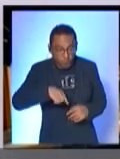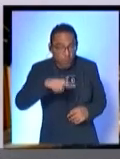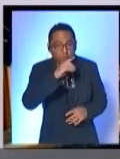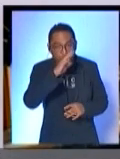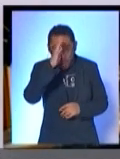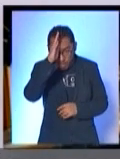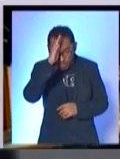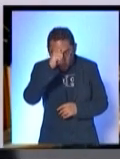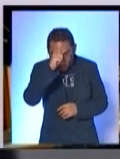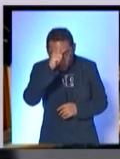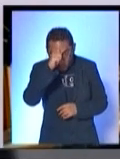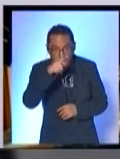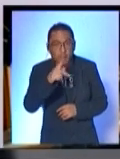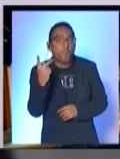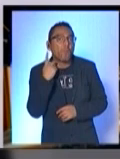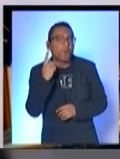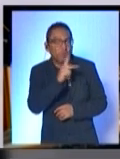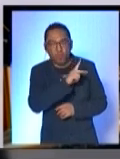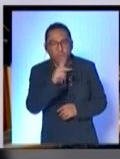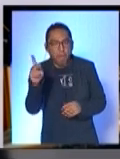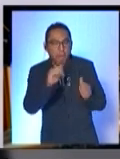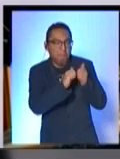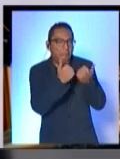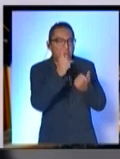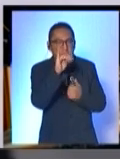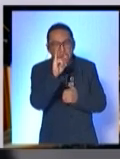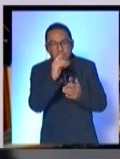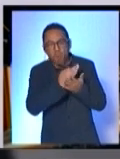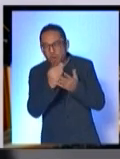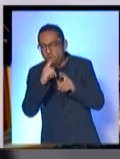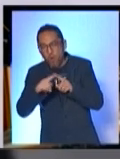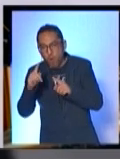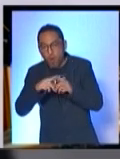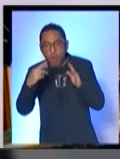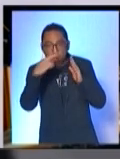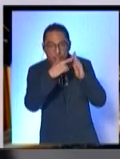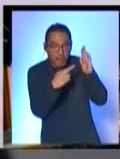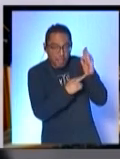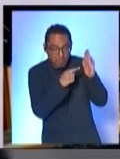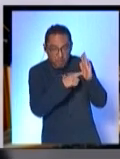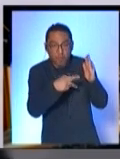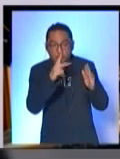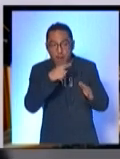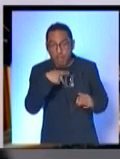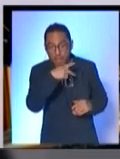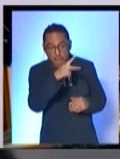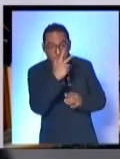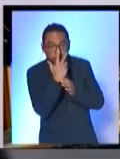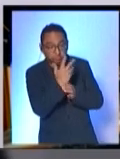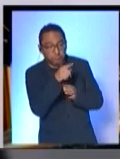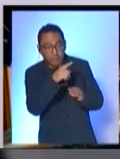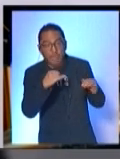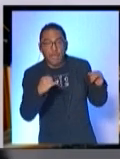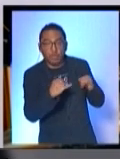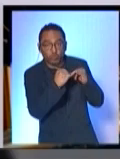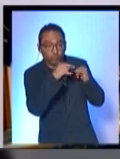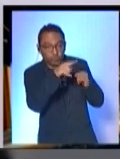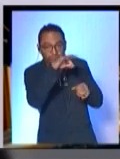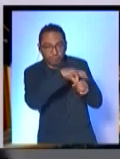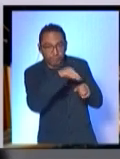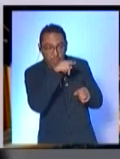con claridad con todos los partidos políticos las reglas de operación y pues serán los institutos quienes evalúen el incumplimiento